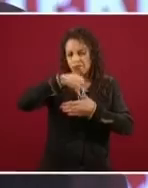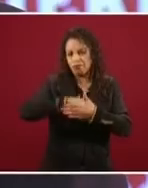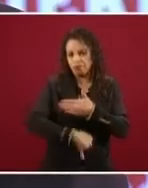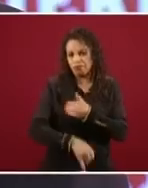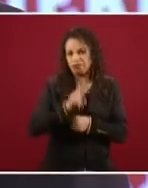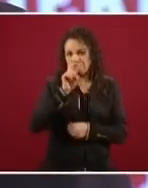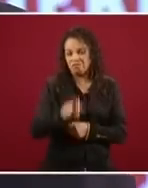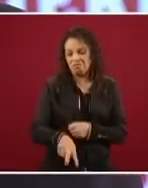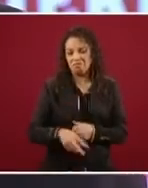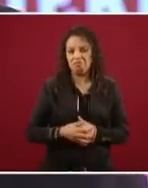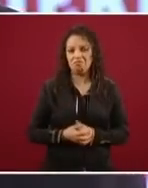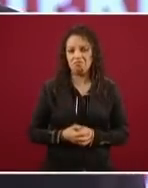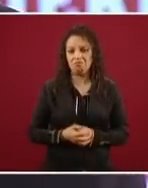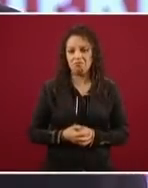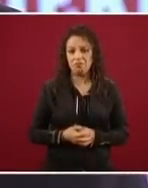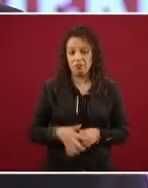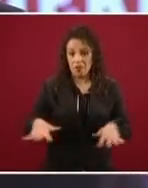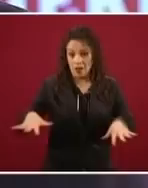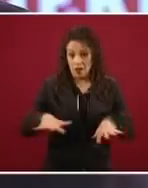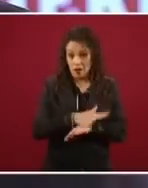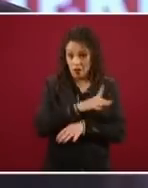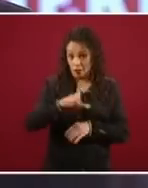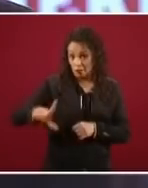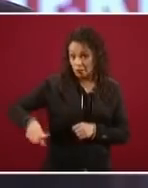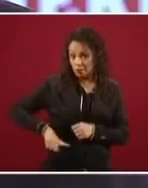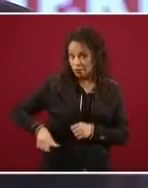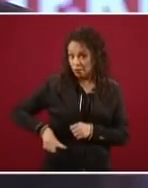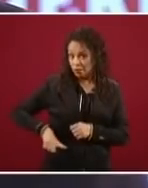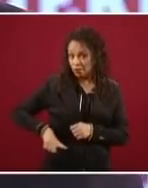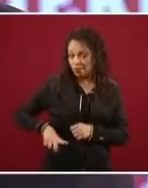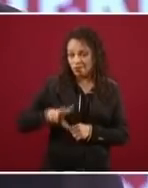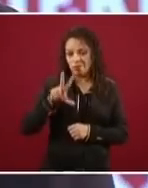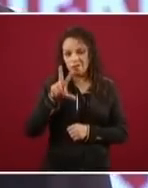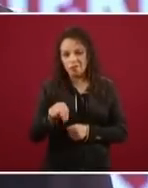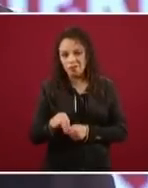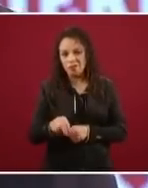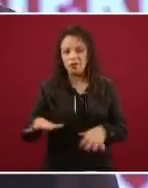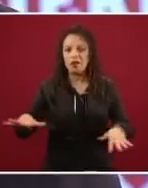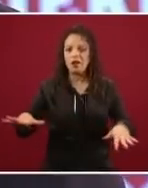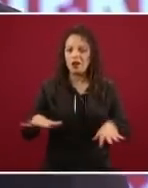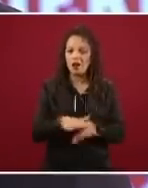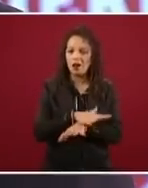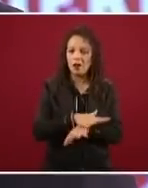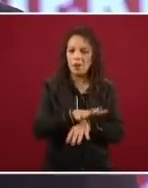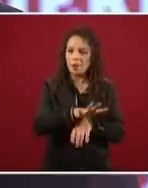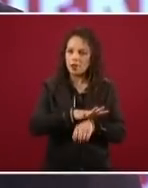es un cambio del gobierno es un cambio de régimen